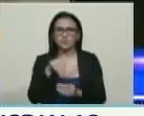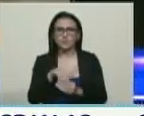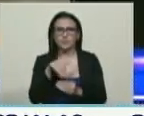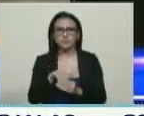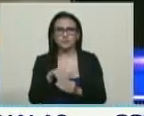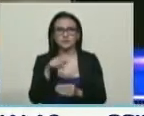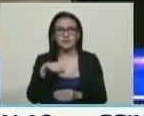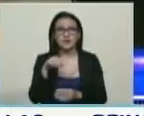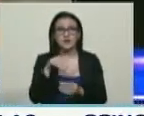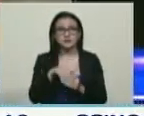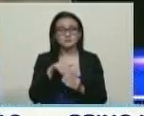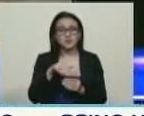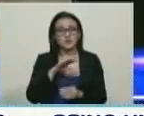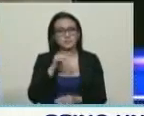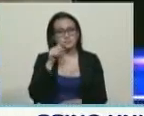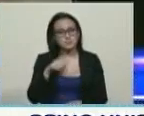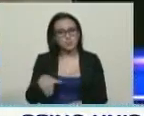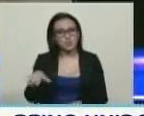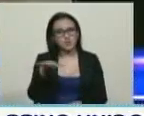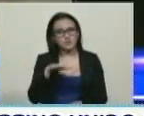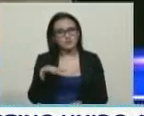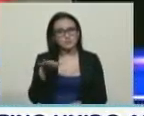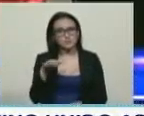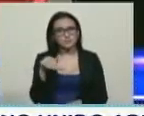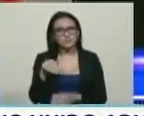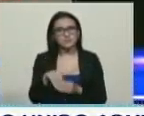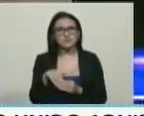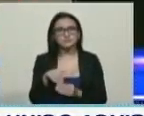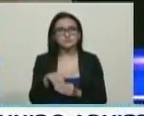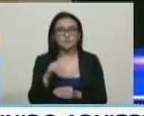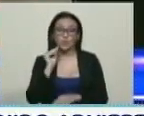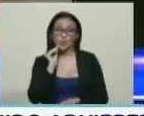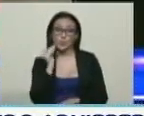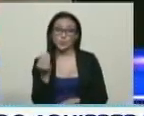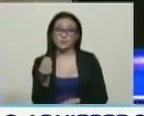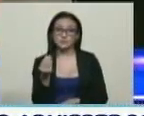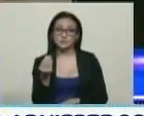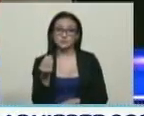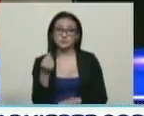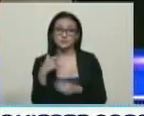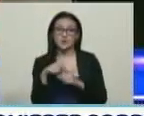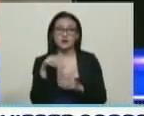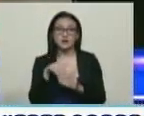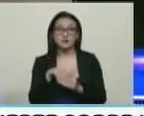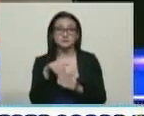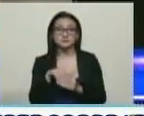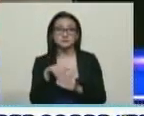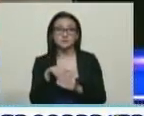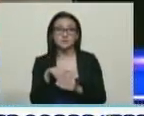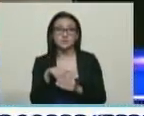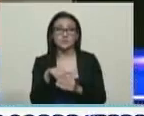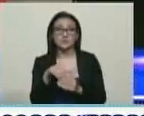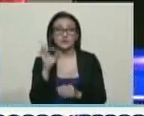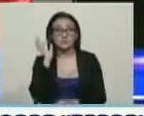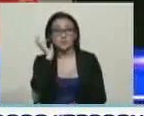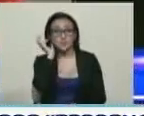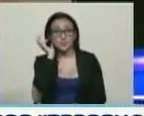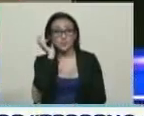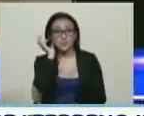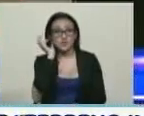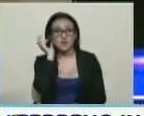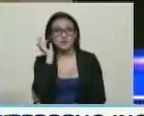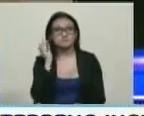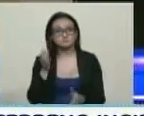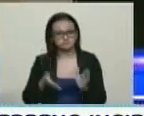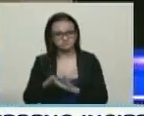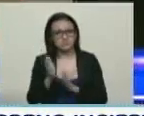elecciones del poder popular, las elecciones de la juventud y las elecciones de nuestras mujeres. Vamos a